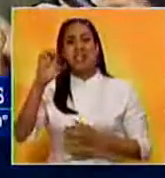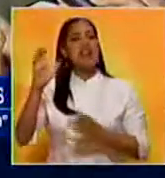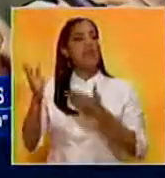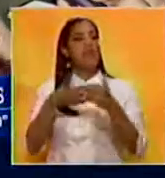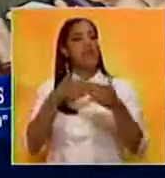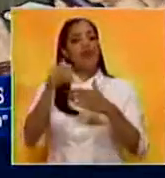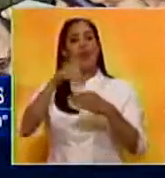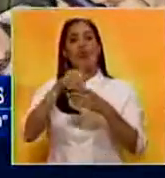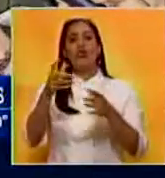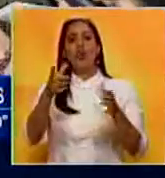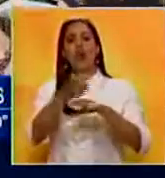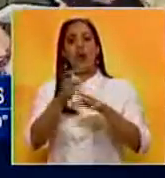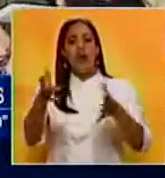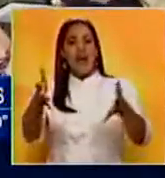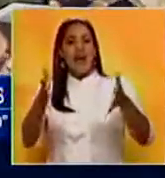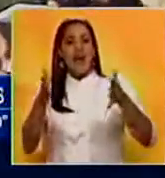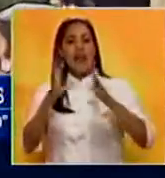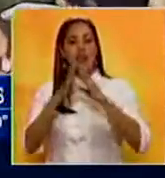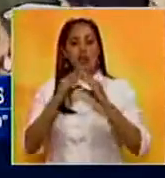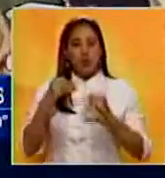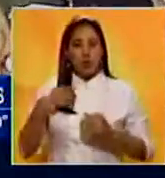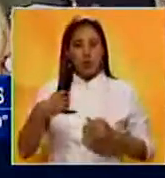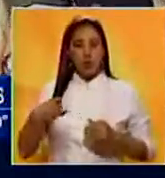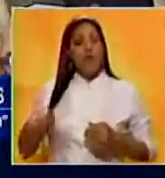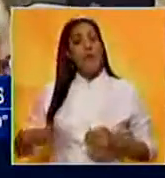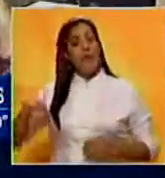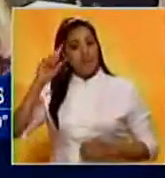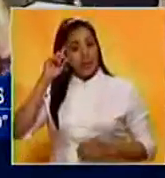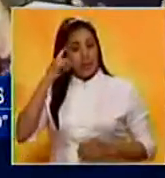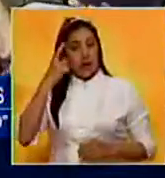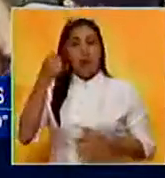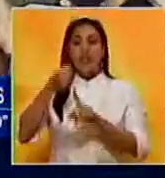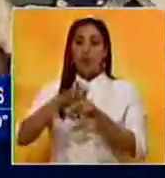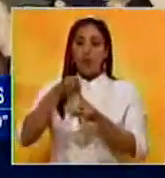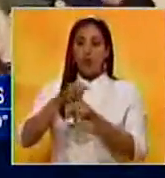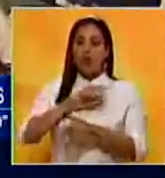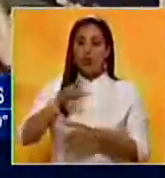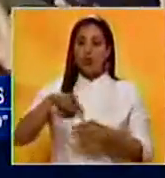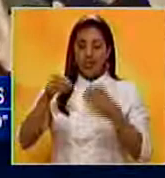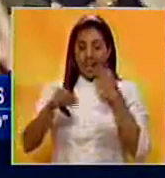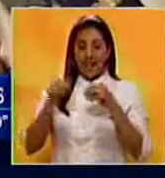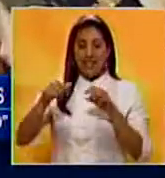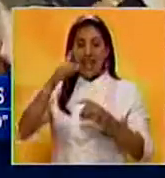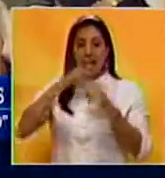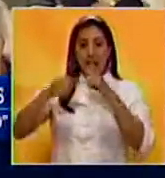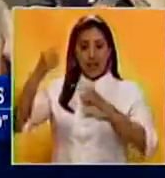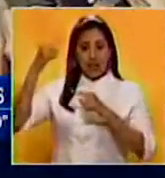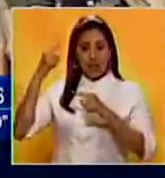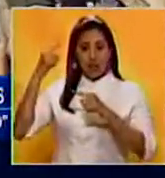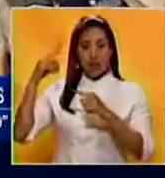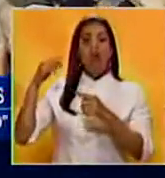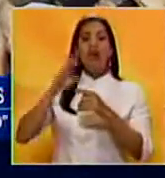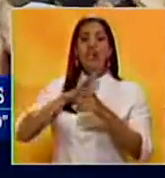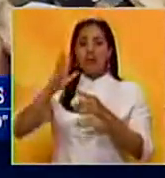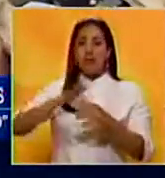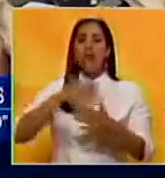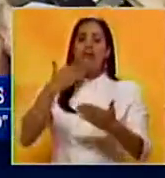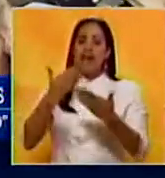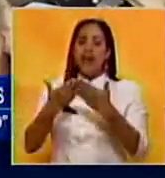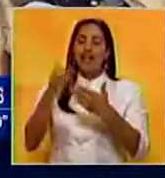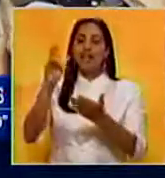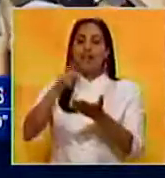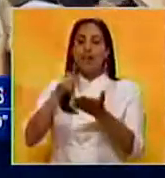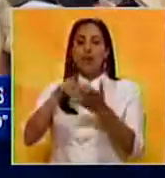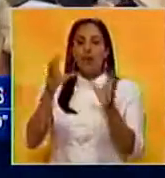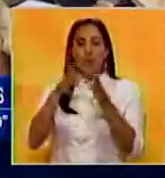comicios y el oficialismo sería el gran favorecido recordó que la lucha que han llevado a cabo desde el año pasado ha sido posible gracias a su